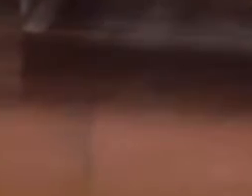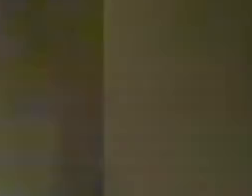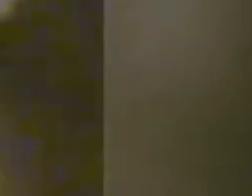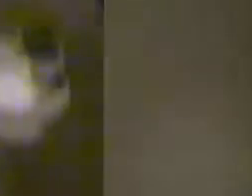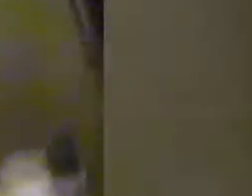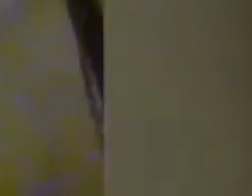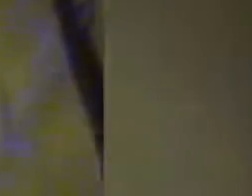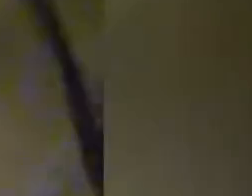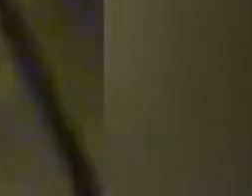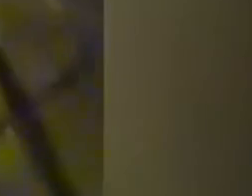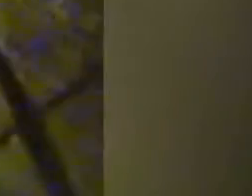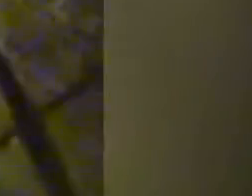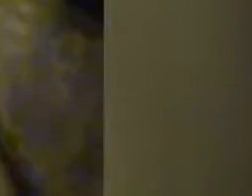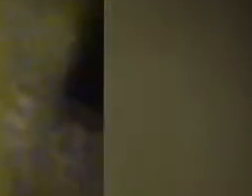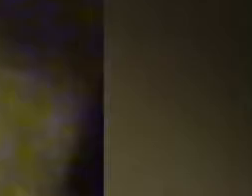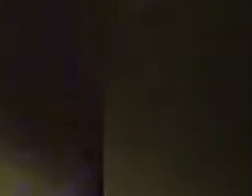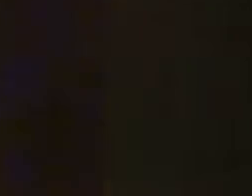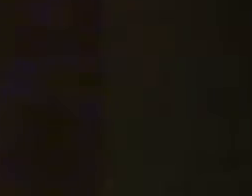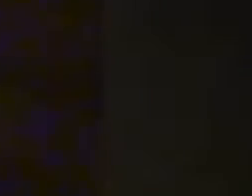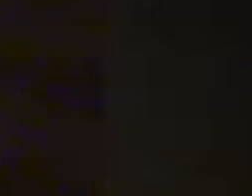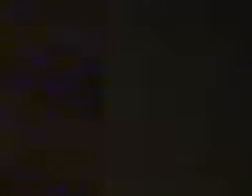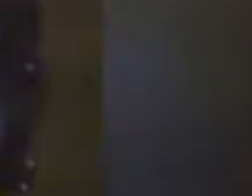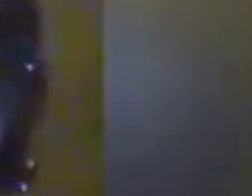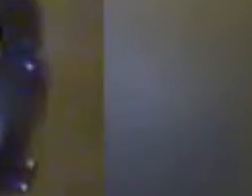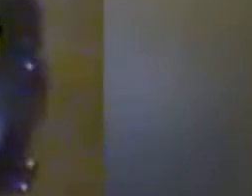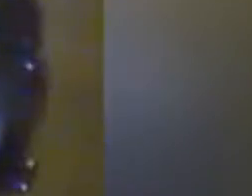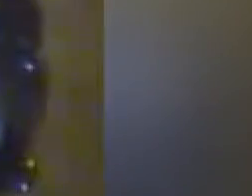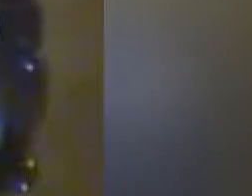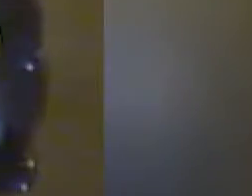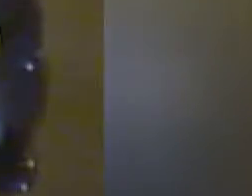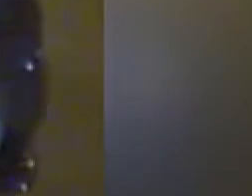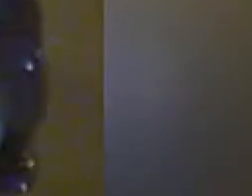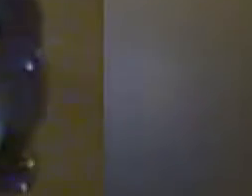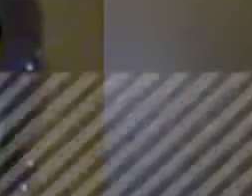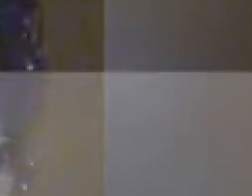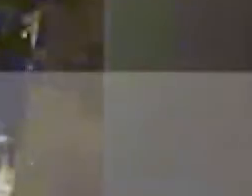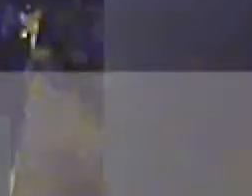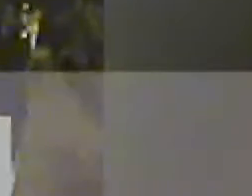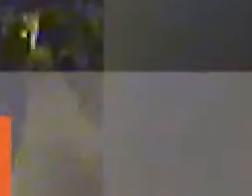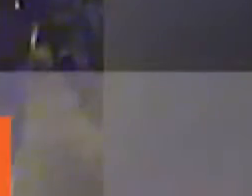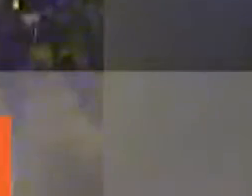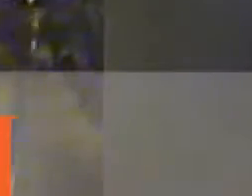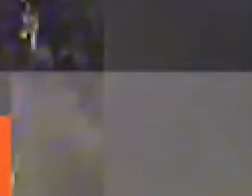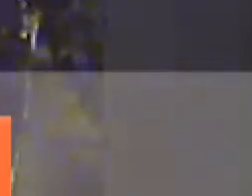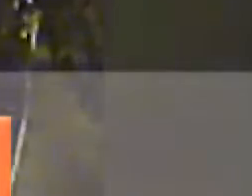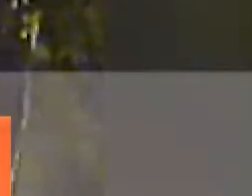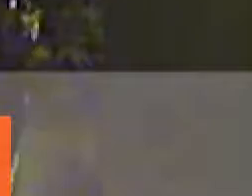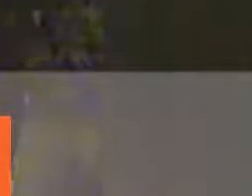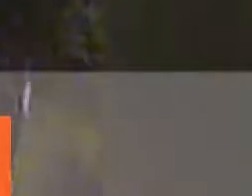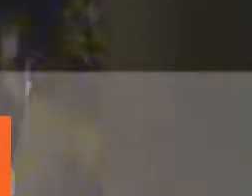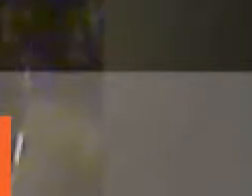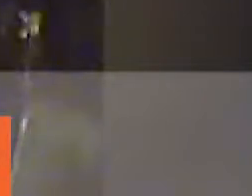antes de los reiterados hechos de delitos en donde los delincuentes terminan muertos por sus víctimas se abrió el debate